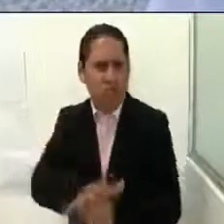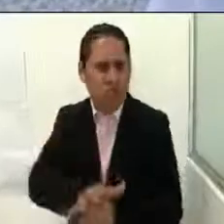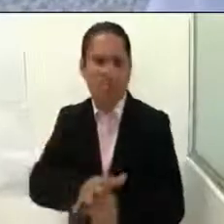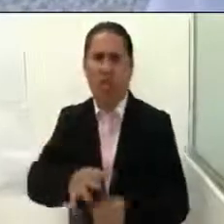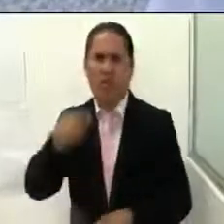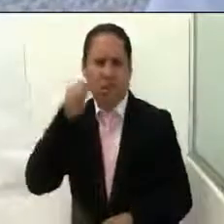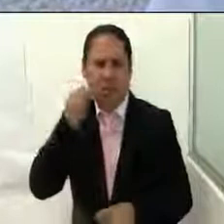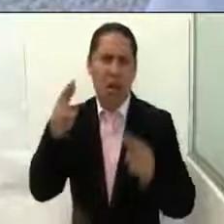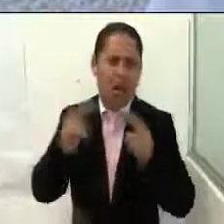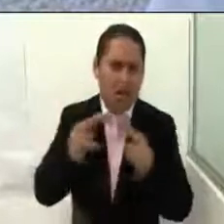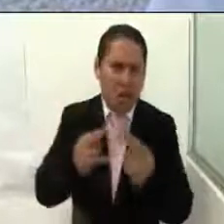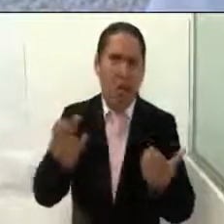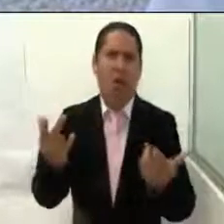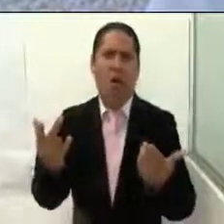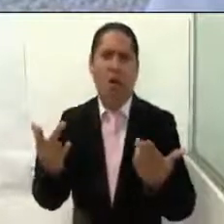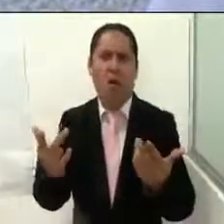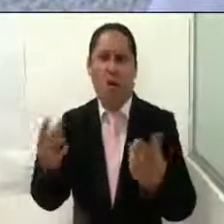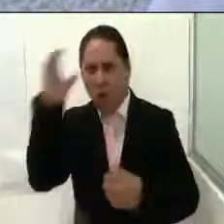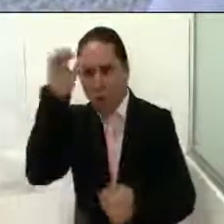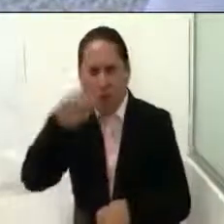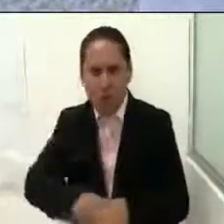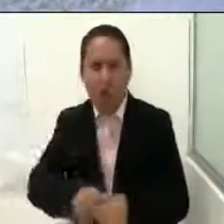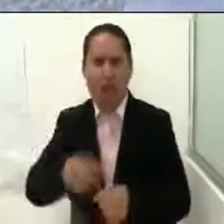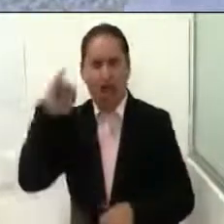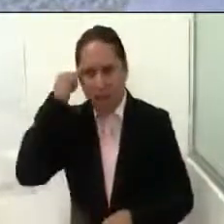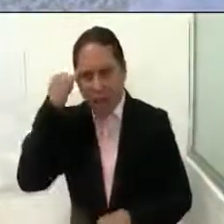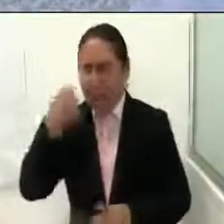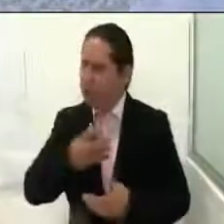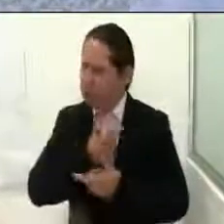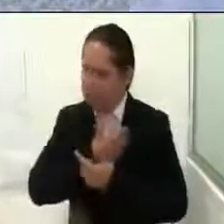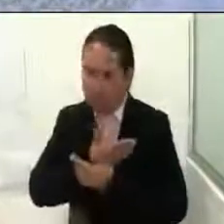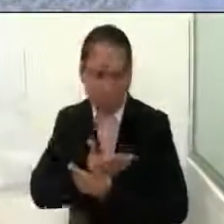cultura etcétera y se atiende